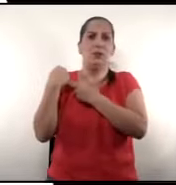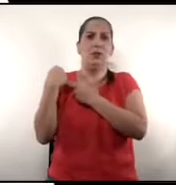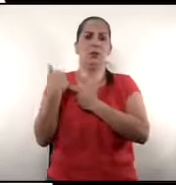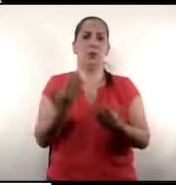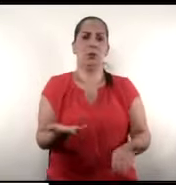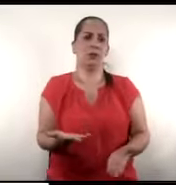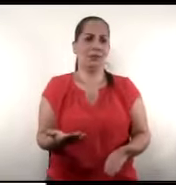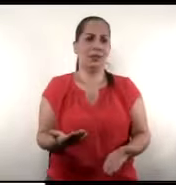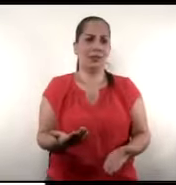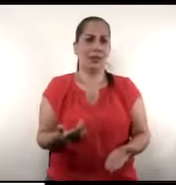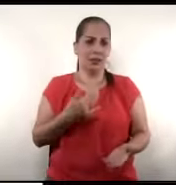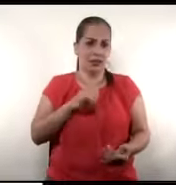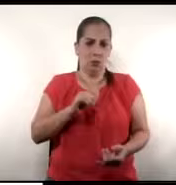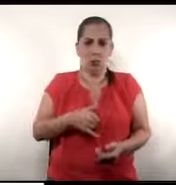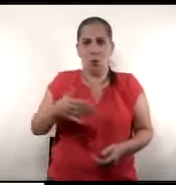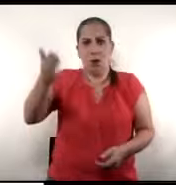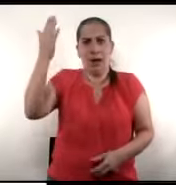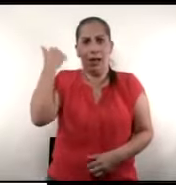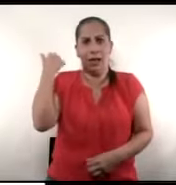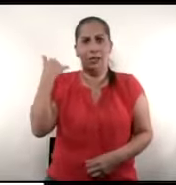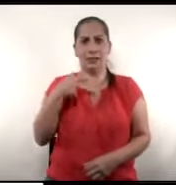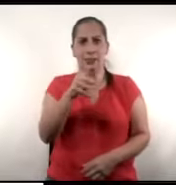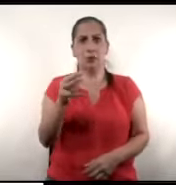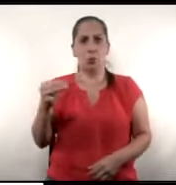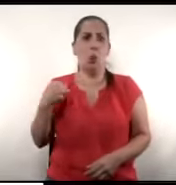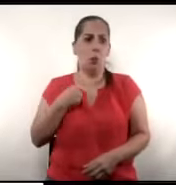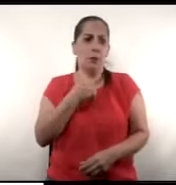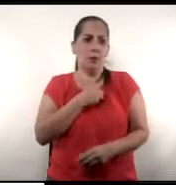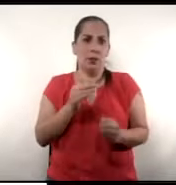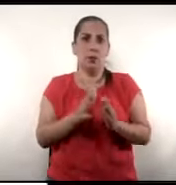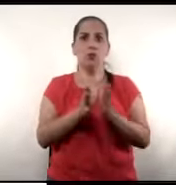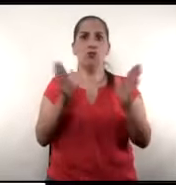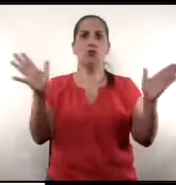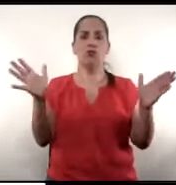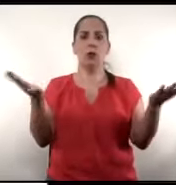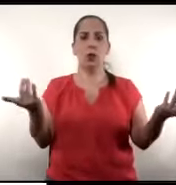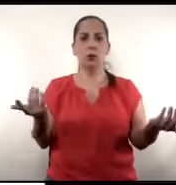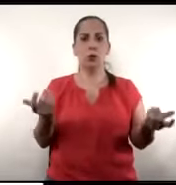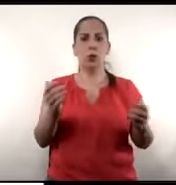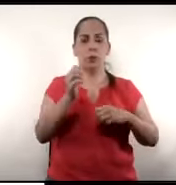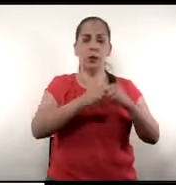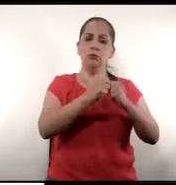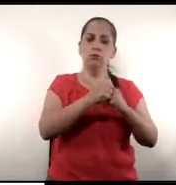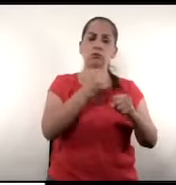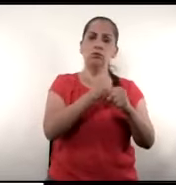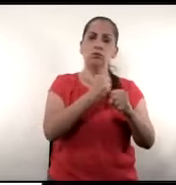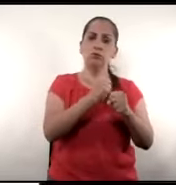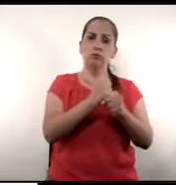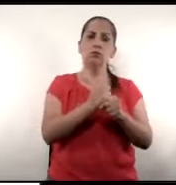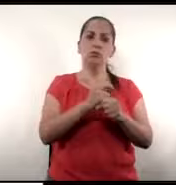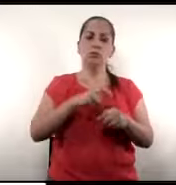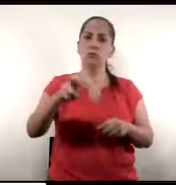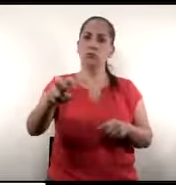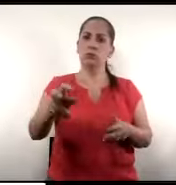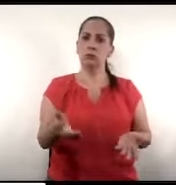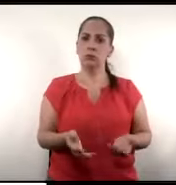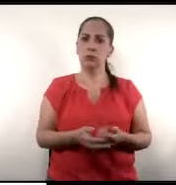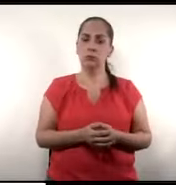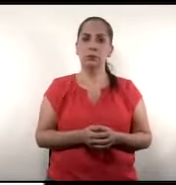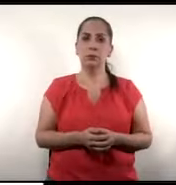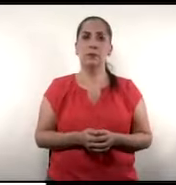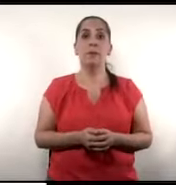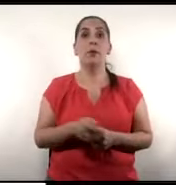esa potestad que tenía antes el Ministerio como Ministerio Rector de la Obra y del Transporte, ¿verdad? Entonces,